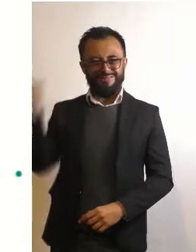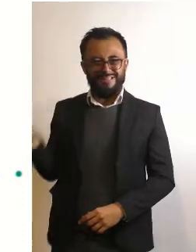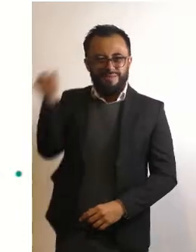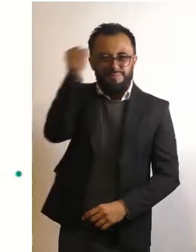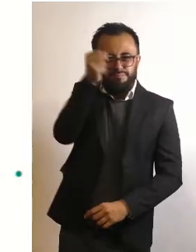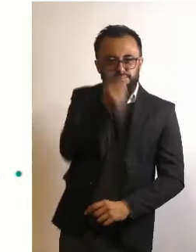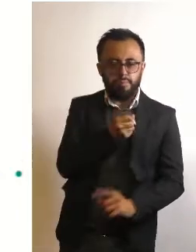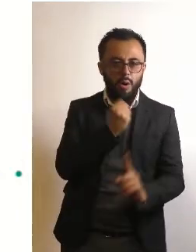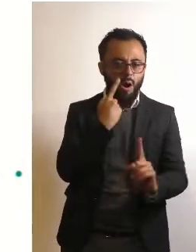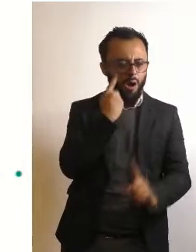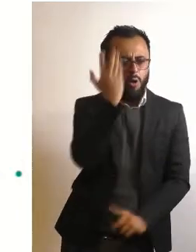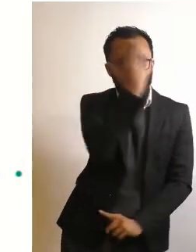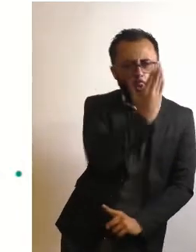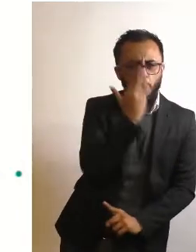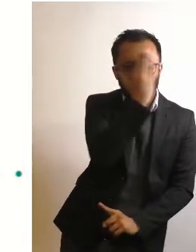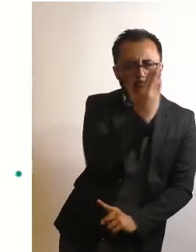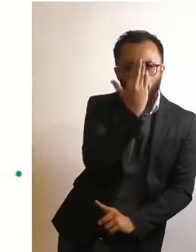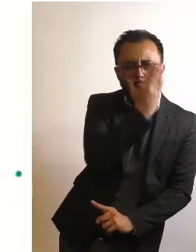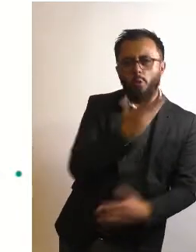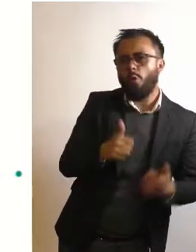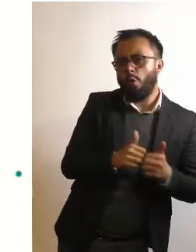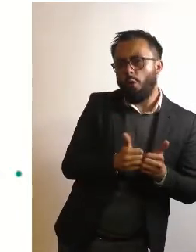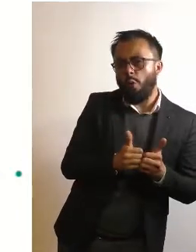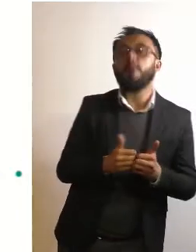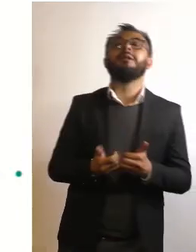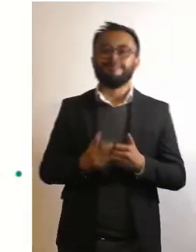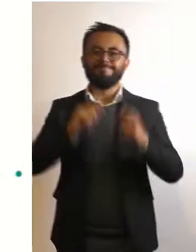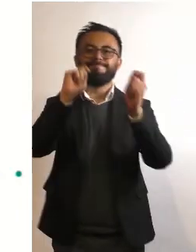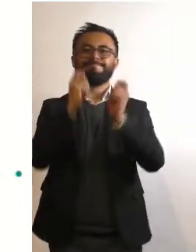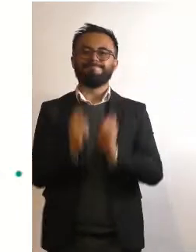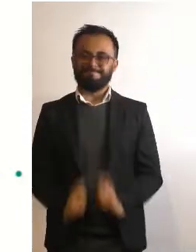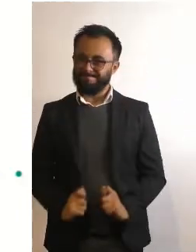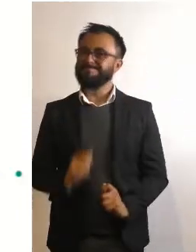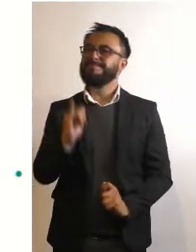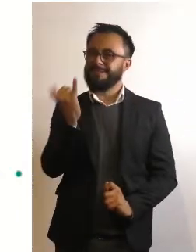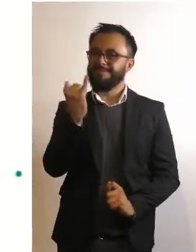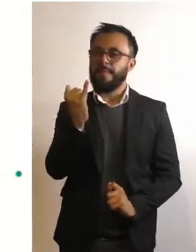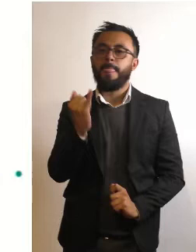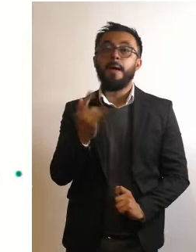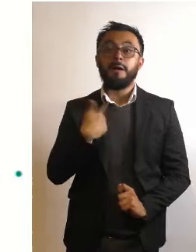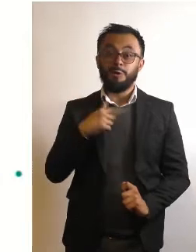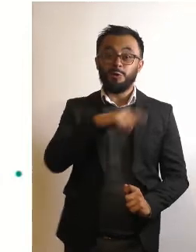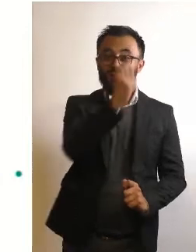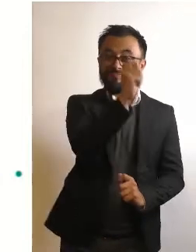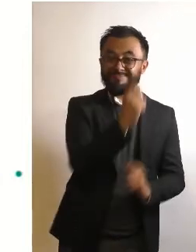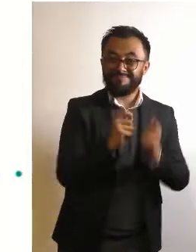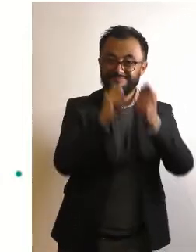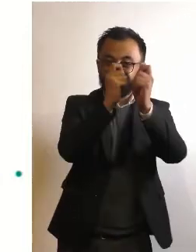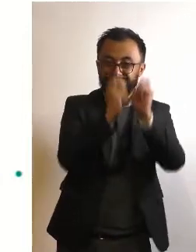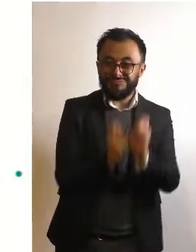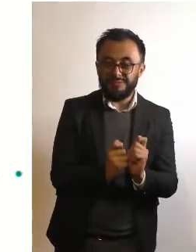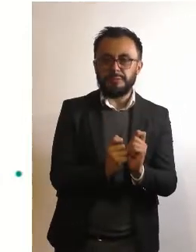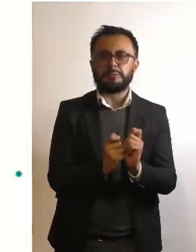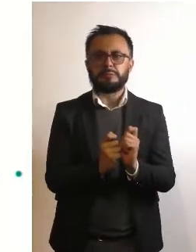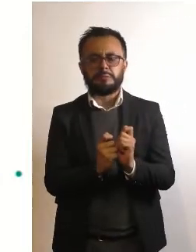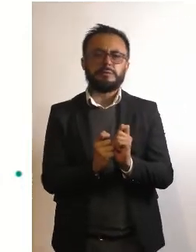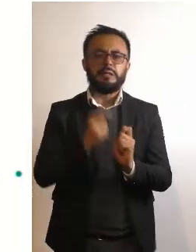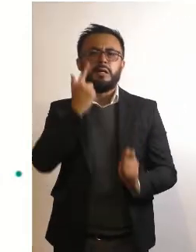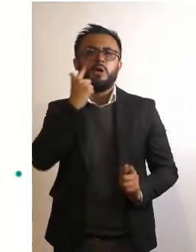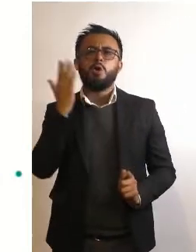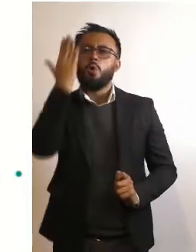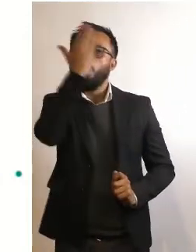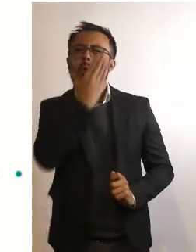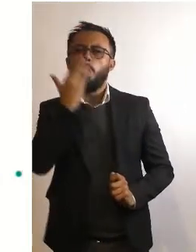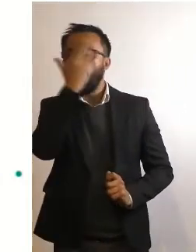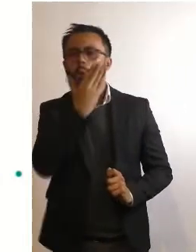como adquirió mucho mayor valor, un valor muy importante en los procesos de simulación en la